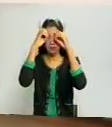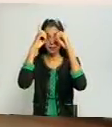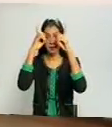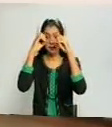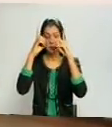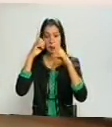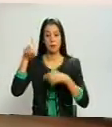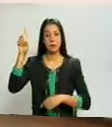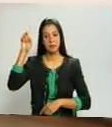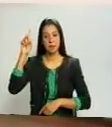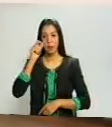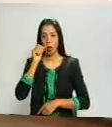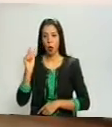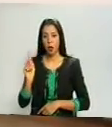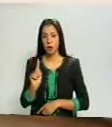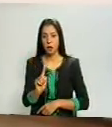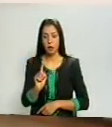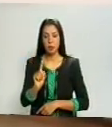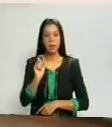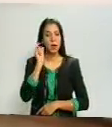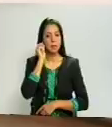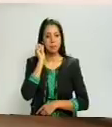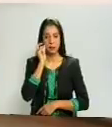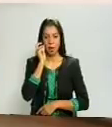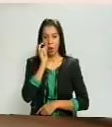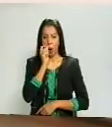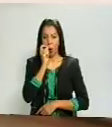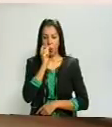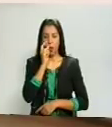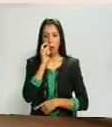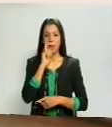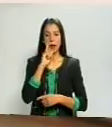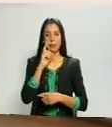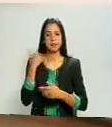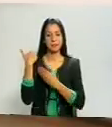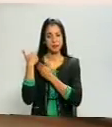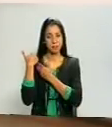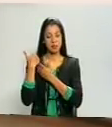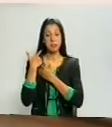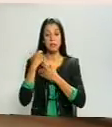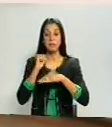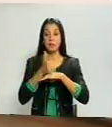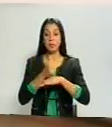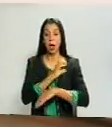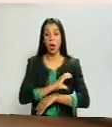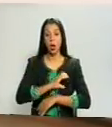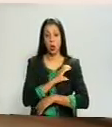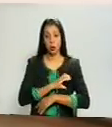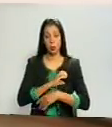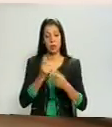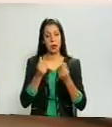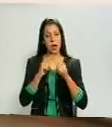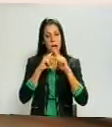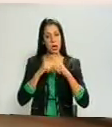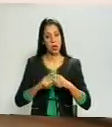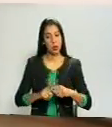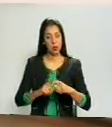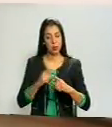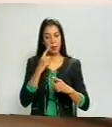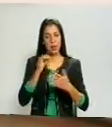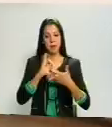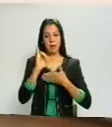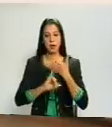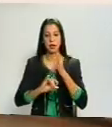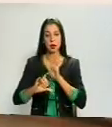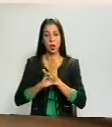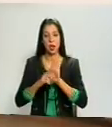al constituyente Eduardo Piñate, presidente de la Comisión de Economía Diversificada y Productiva, quien ahondó en el contenido de este proyecto de